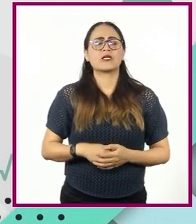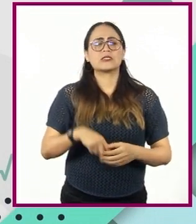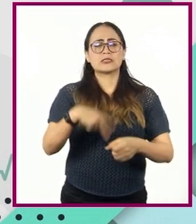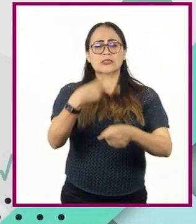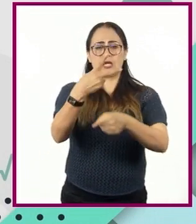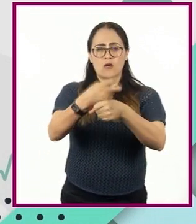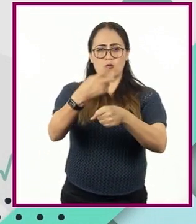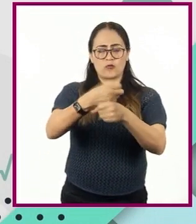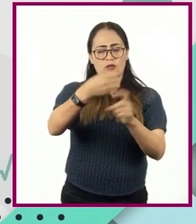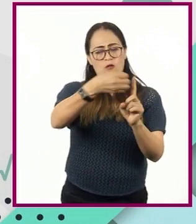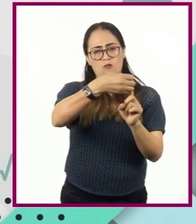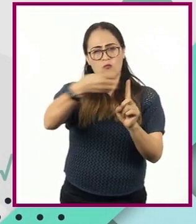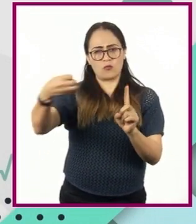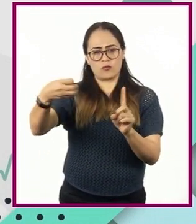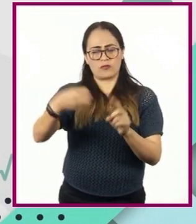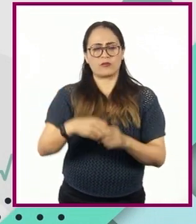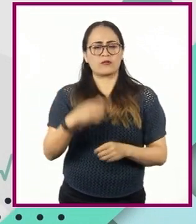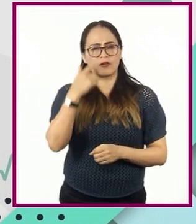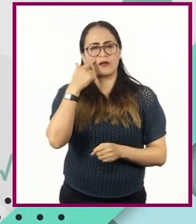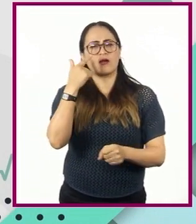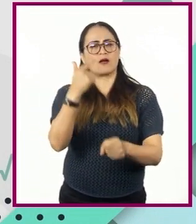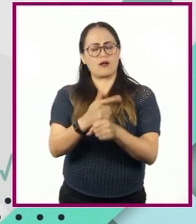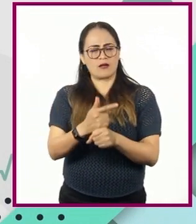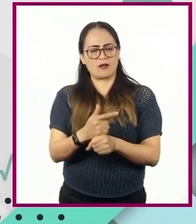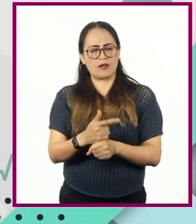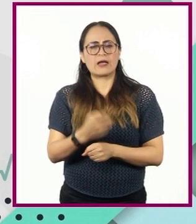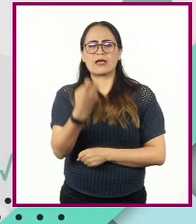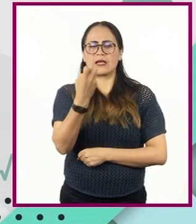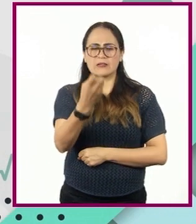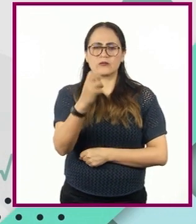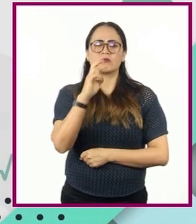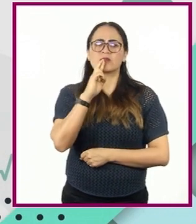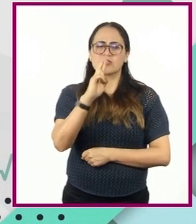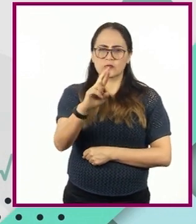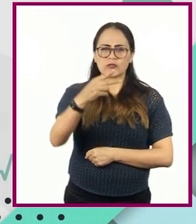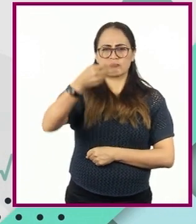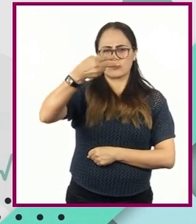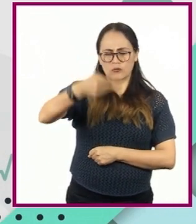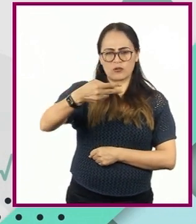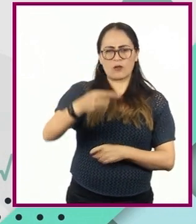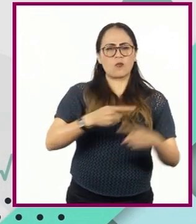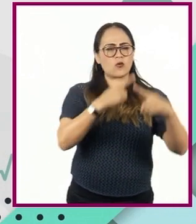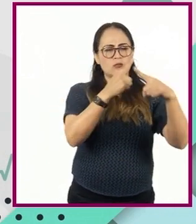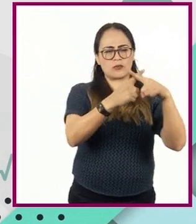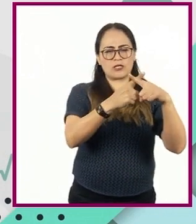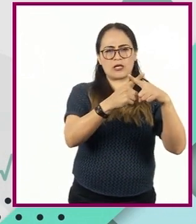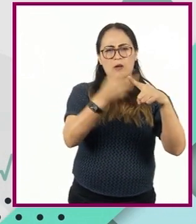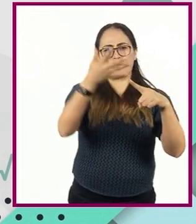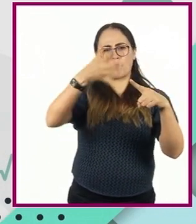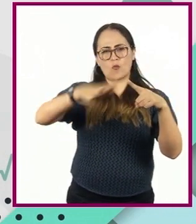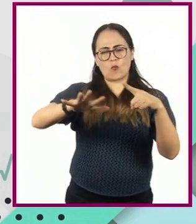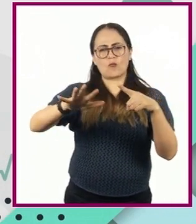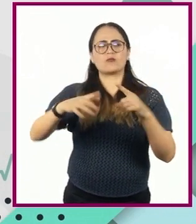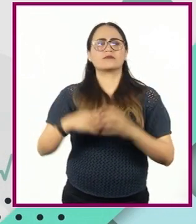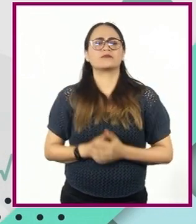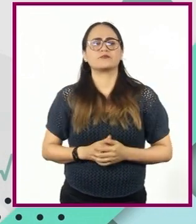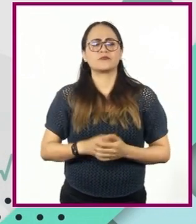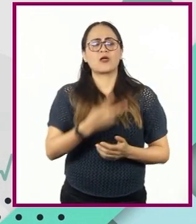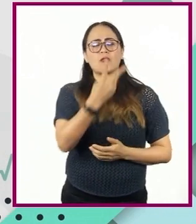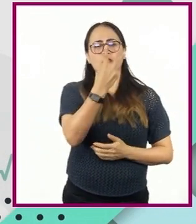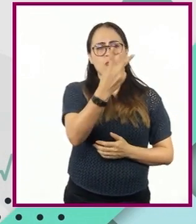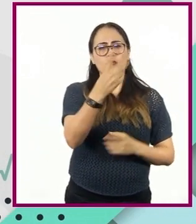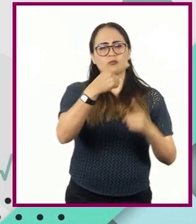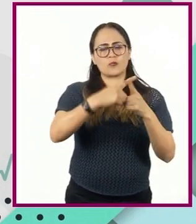oración, identificamos que estos son el resultado de multiplicarlos por 10. 2 por 10 igual a